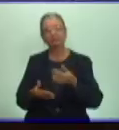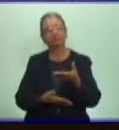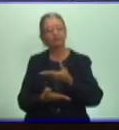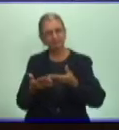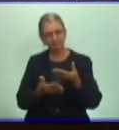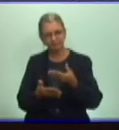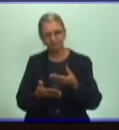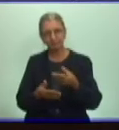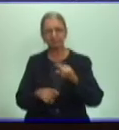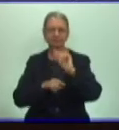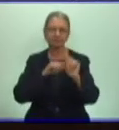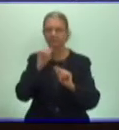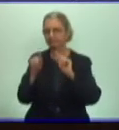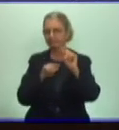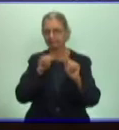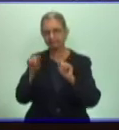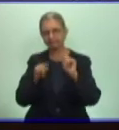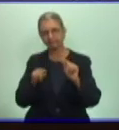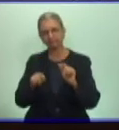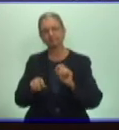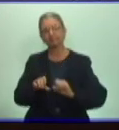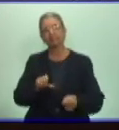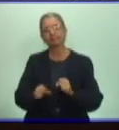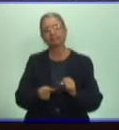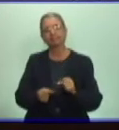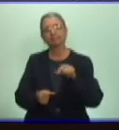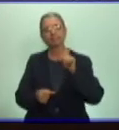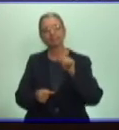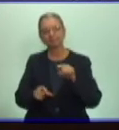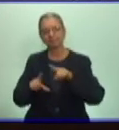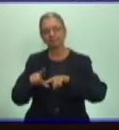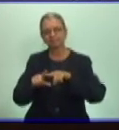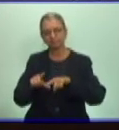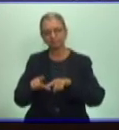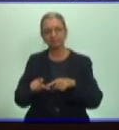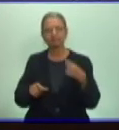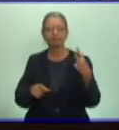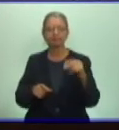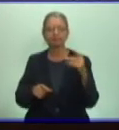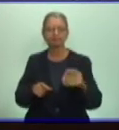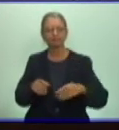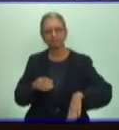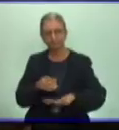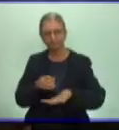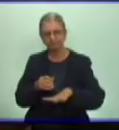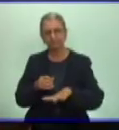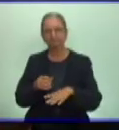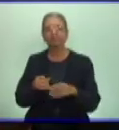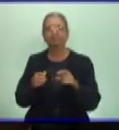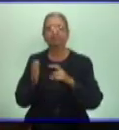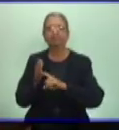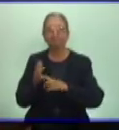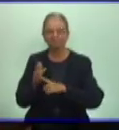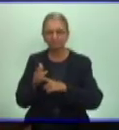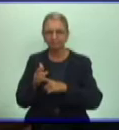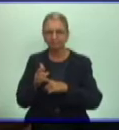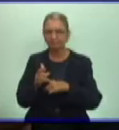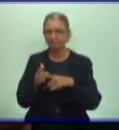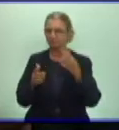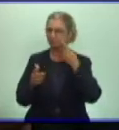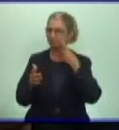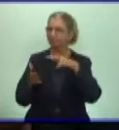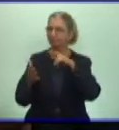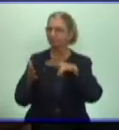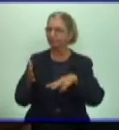con ellos y hacerle preguntas sobre el dominio que deben tener de los ejercicios básicos de multiplicación, de dónde ven una figura,